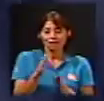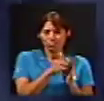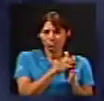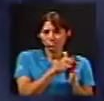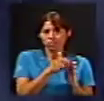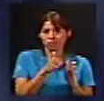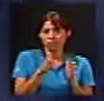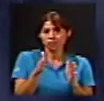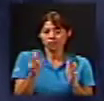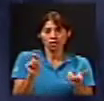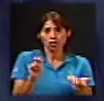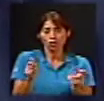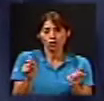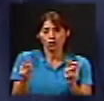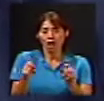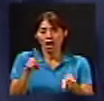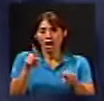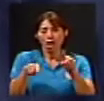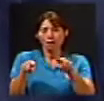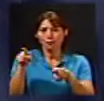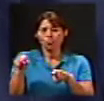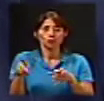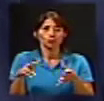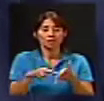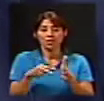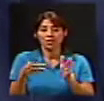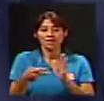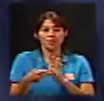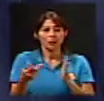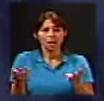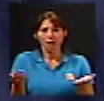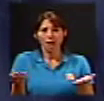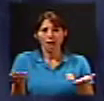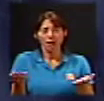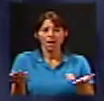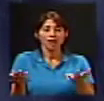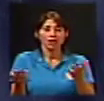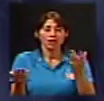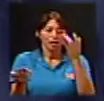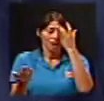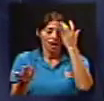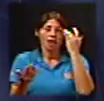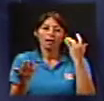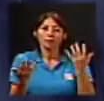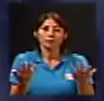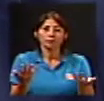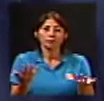digamos que significa que mi olfato